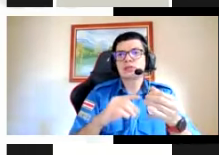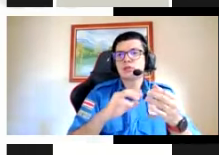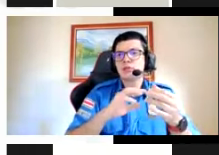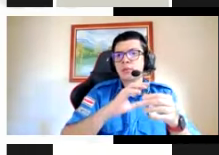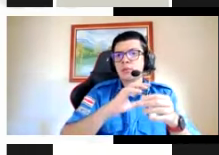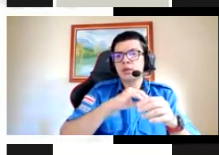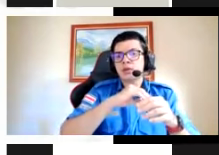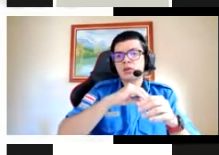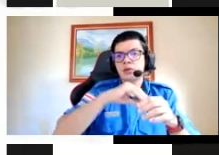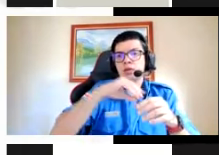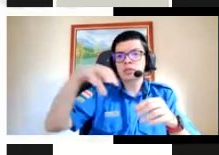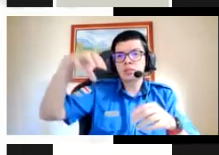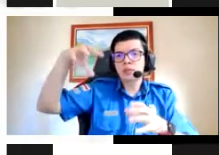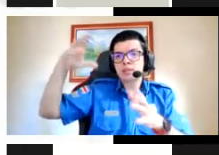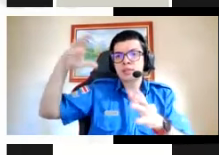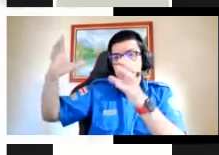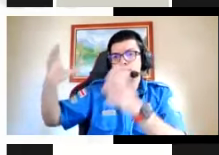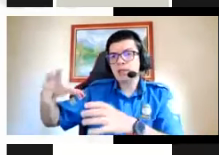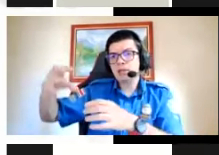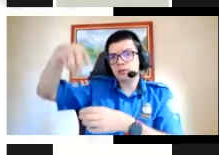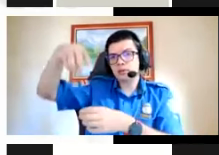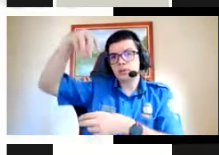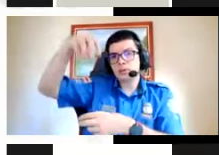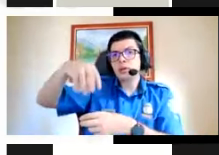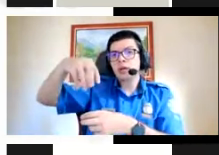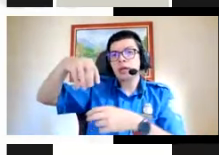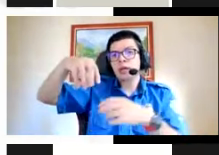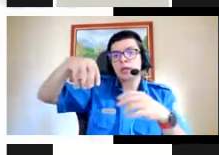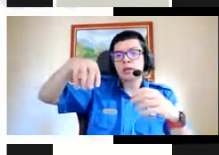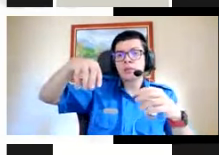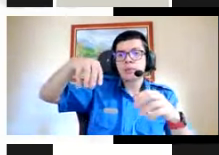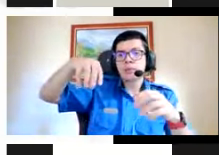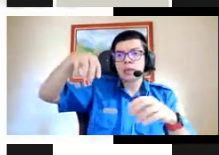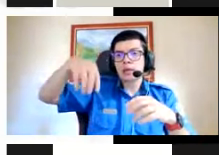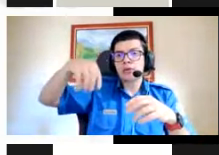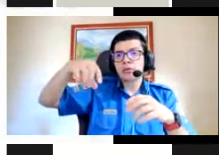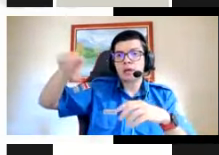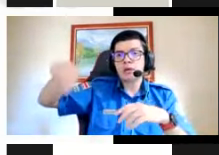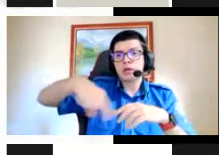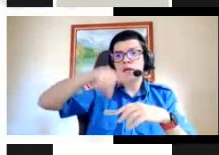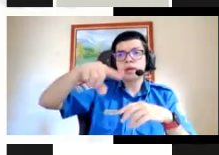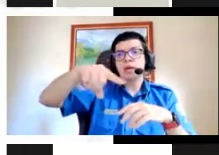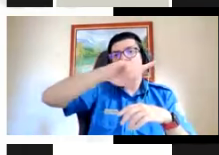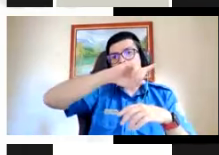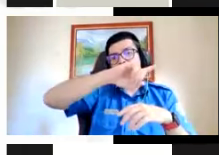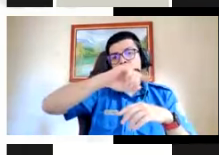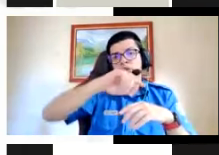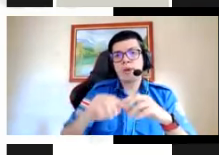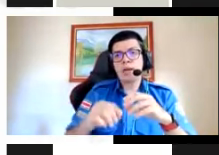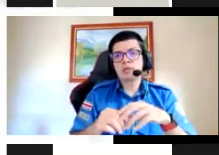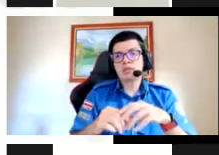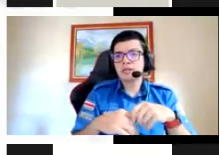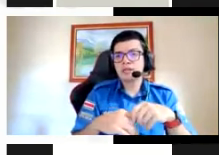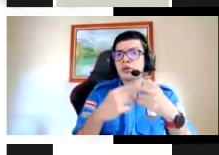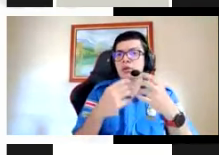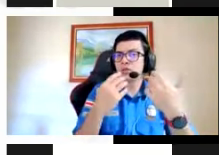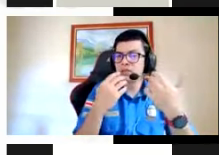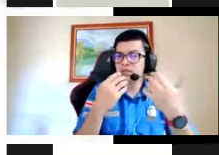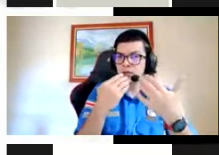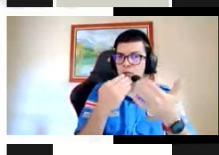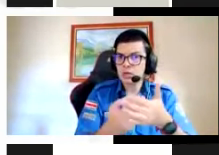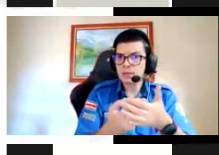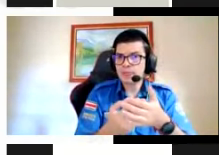que nosotros vemos, donde simplemente está el cilindro, eh, el regulador y la manguera, y me lo llevo para la cocina, es una